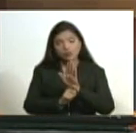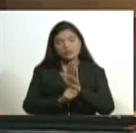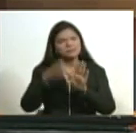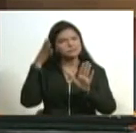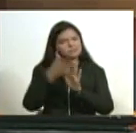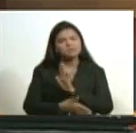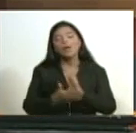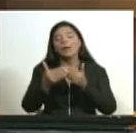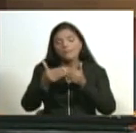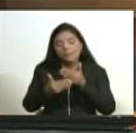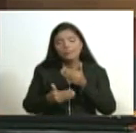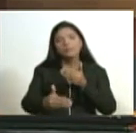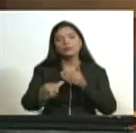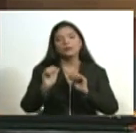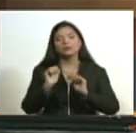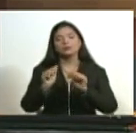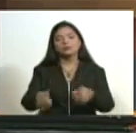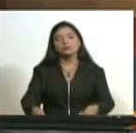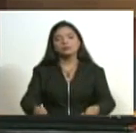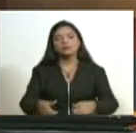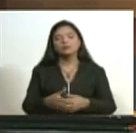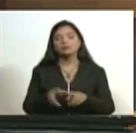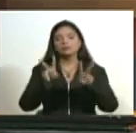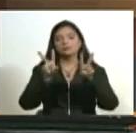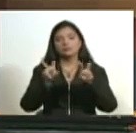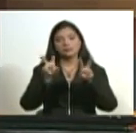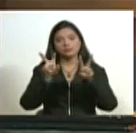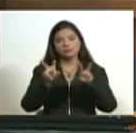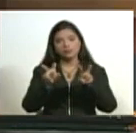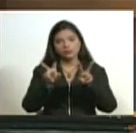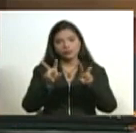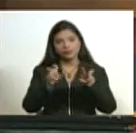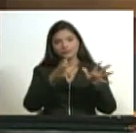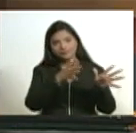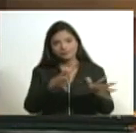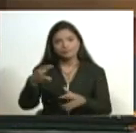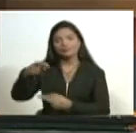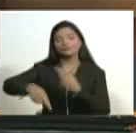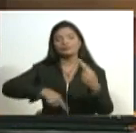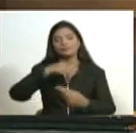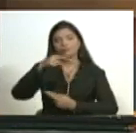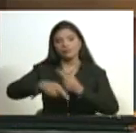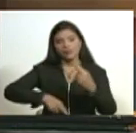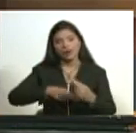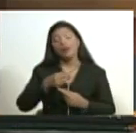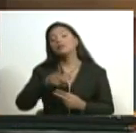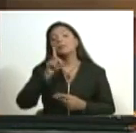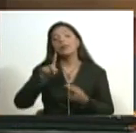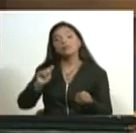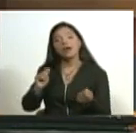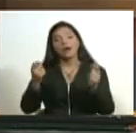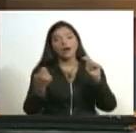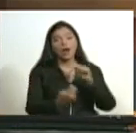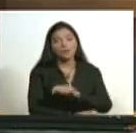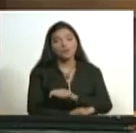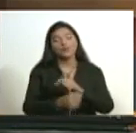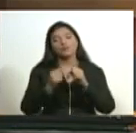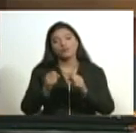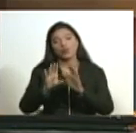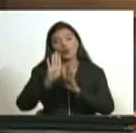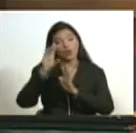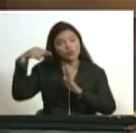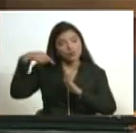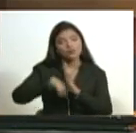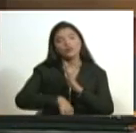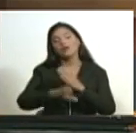el inicio de una nueva ola revolucionaria y de cambios progresistas y profundos